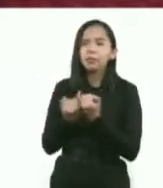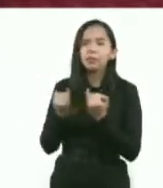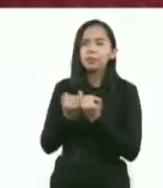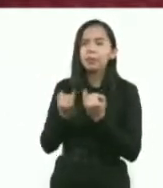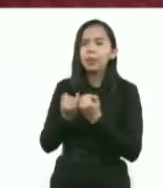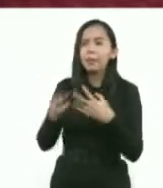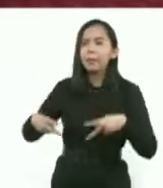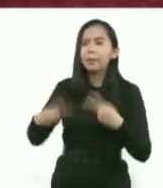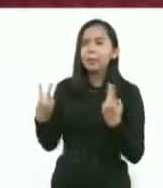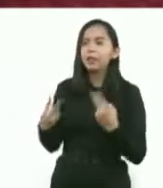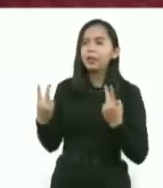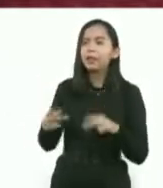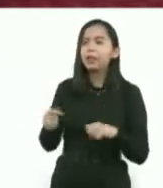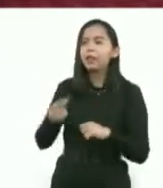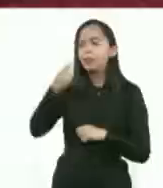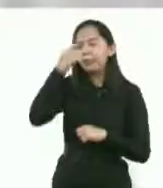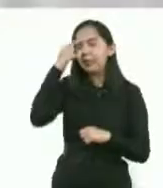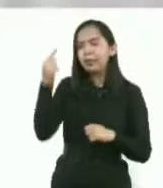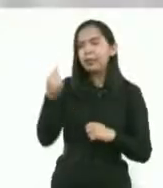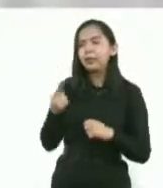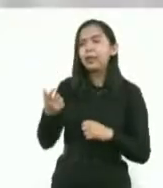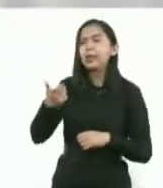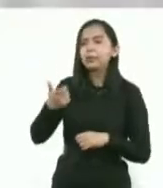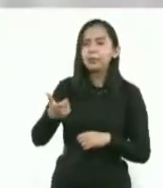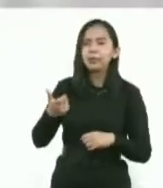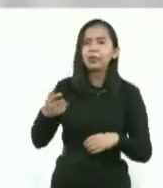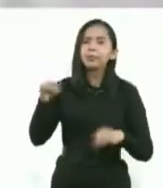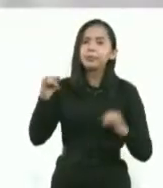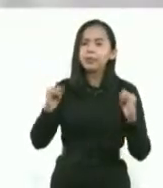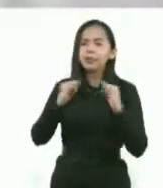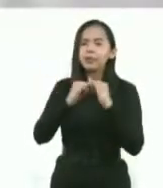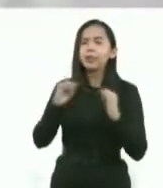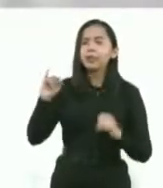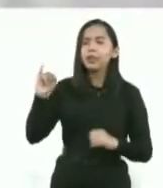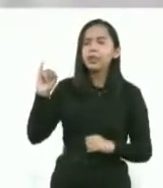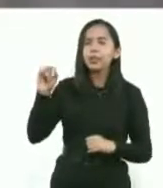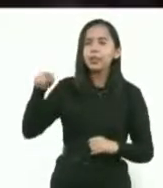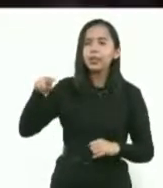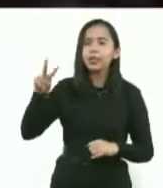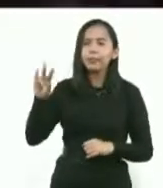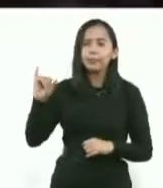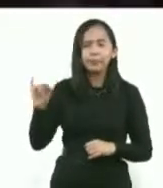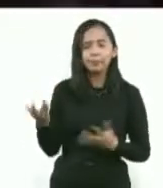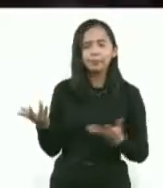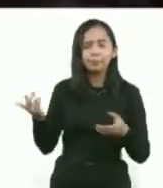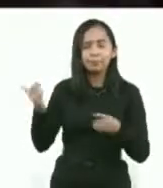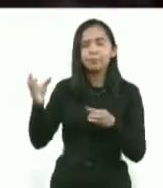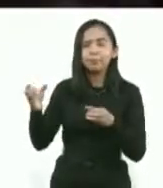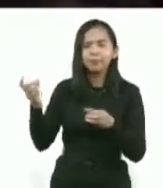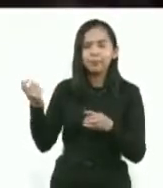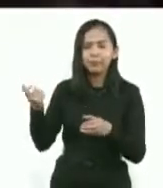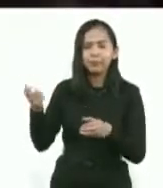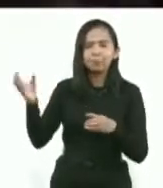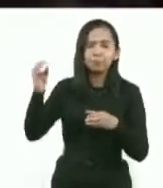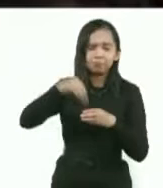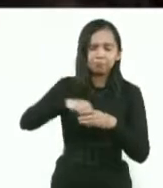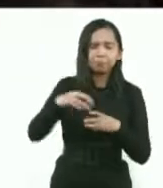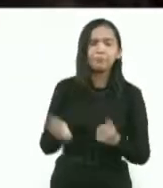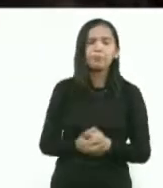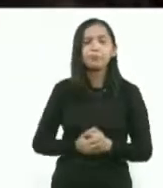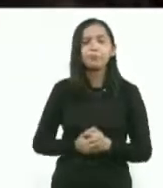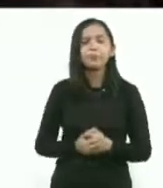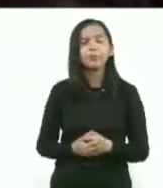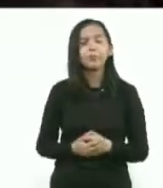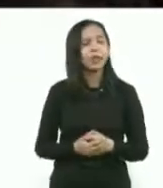poniendo a la venta para a partir de ahí recuperar recursos para el Instituto de Vivienda. O sea, el mensaje es claro desde gobierno, no se va a permitir actos de